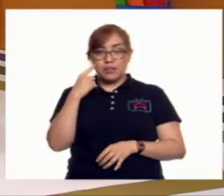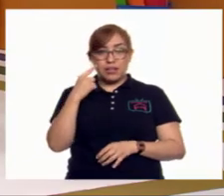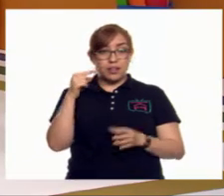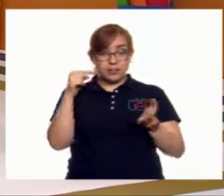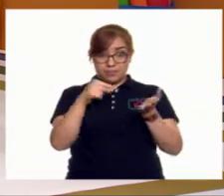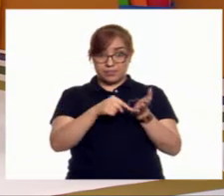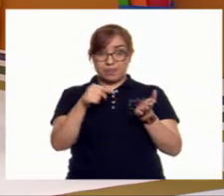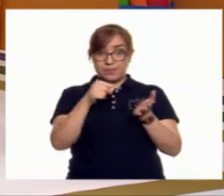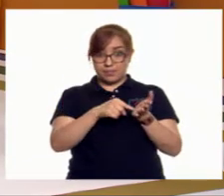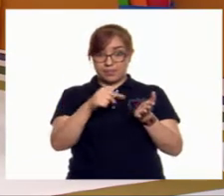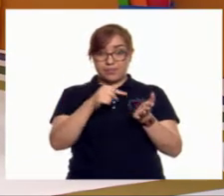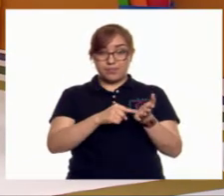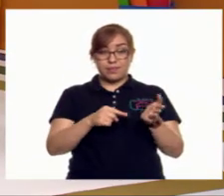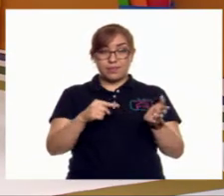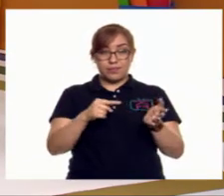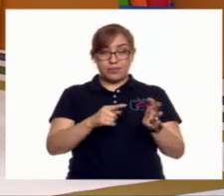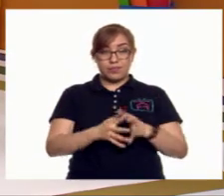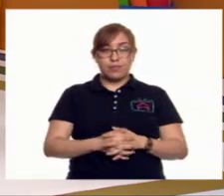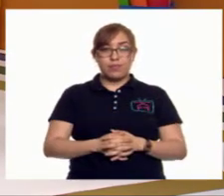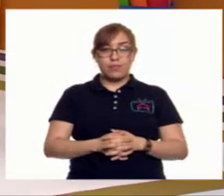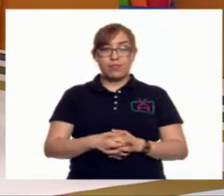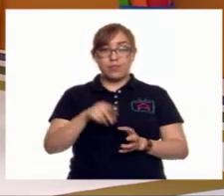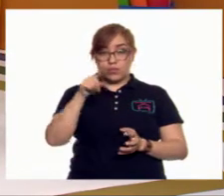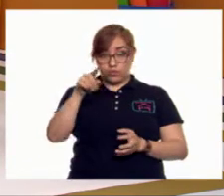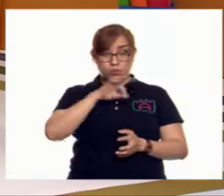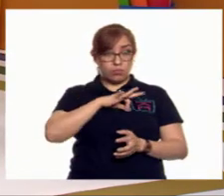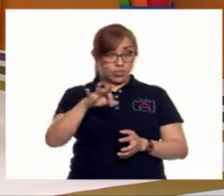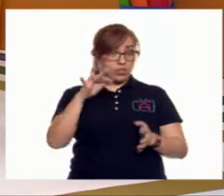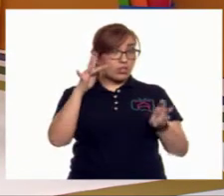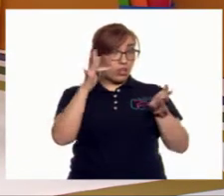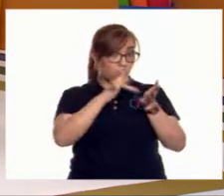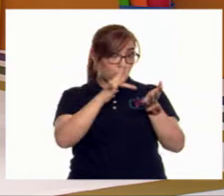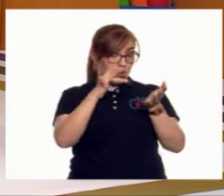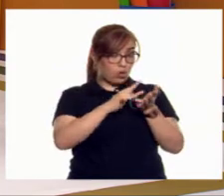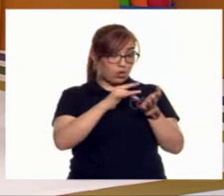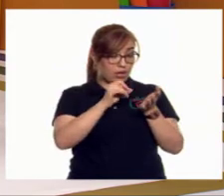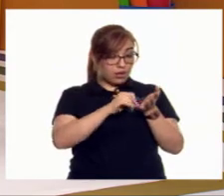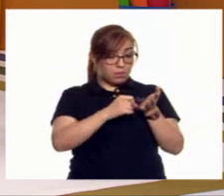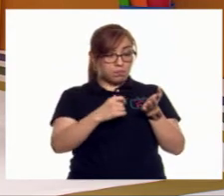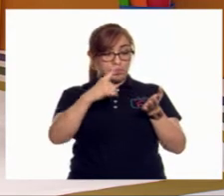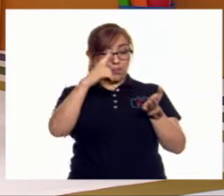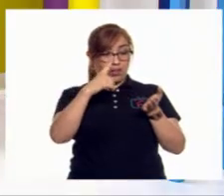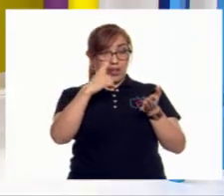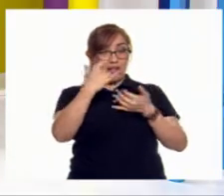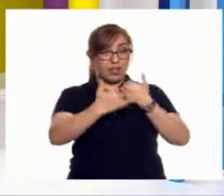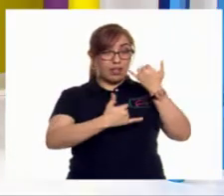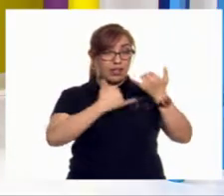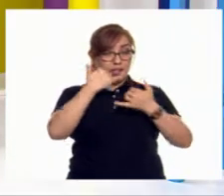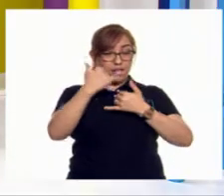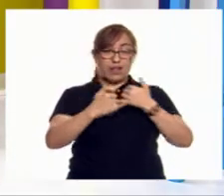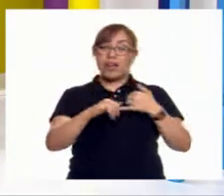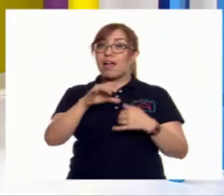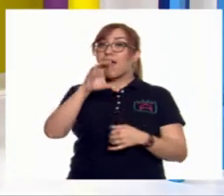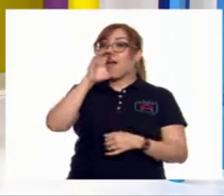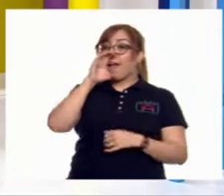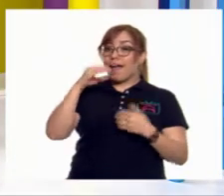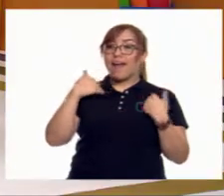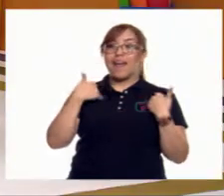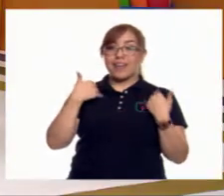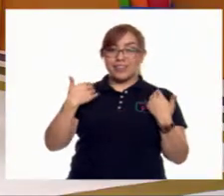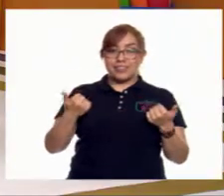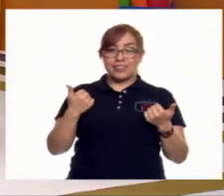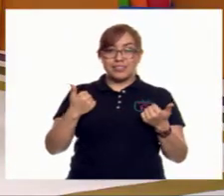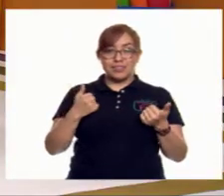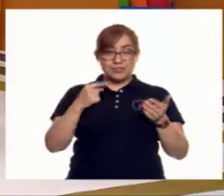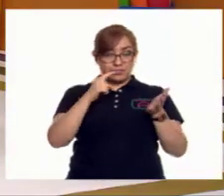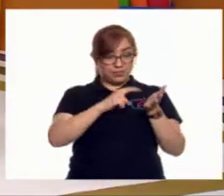observa bien, ajá, en la parte de aquí le das un toque y puedes irte a los juegos. Ah. Y aquí, con